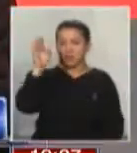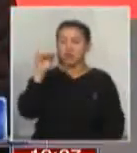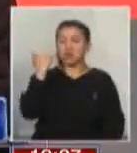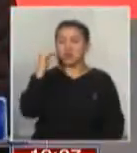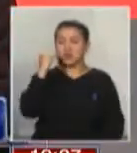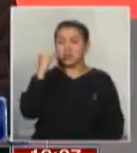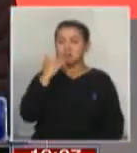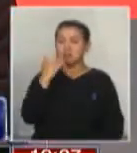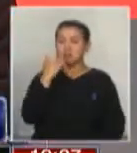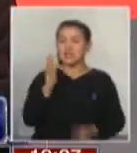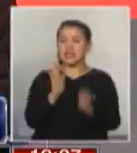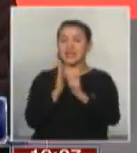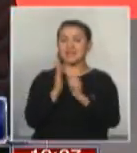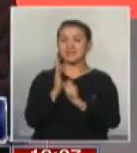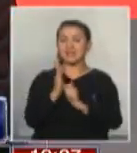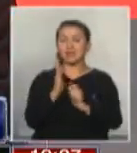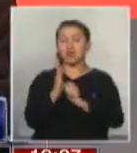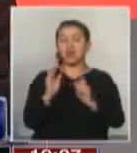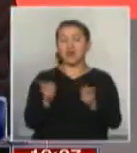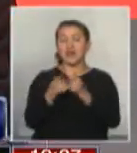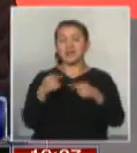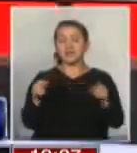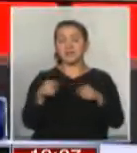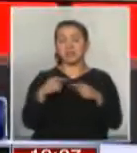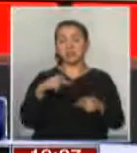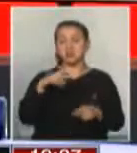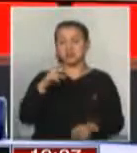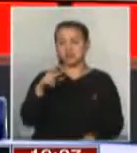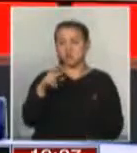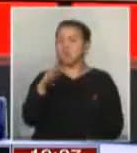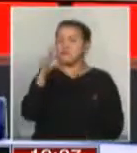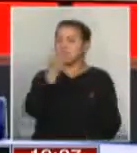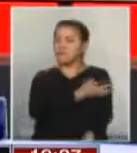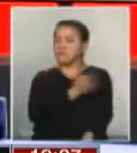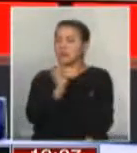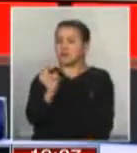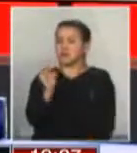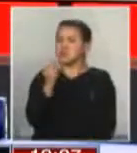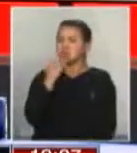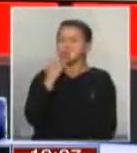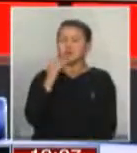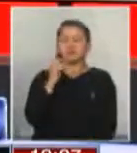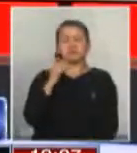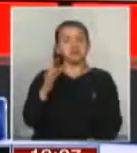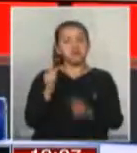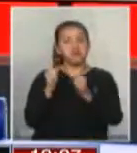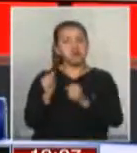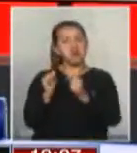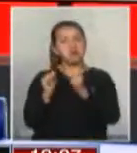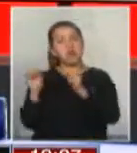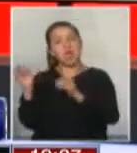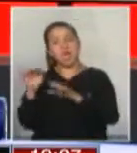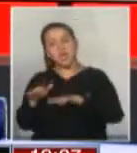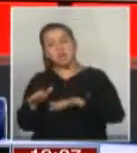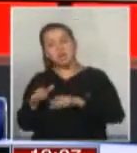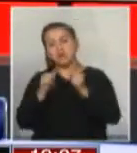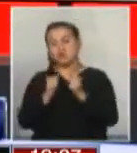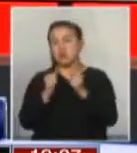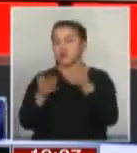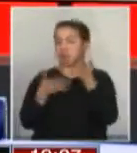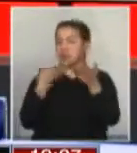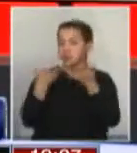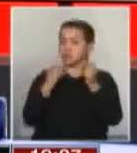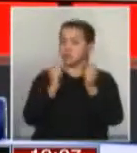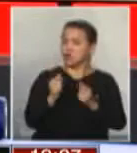escribió canciones para una cantante por francés entonces también tiene una faceta distinta por la cual tal vez podamos